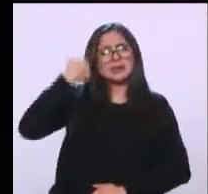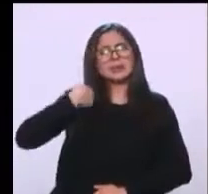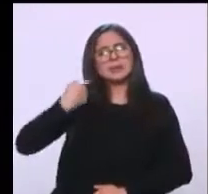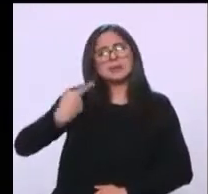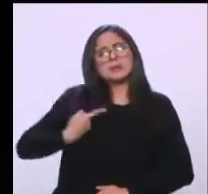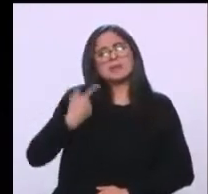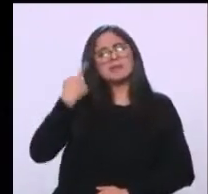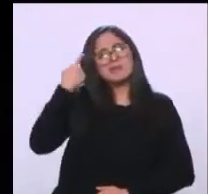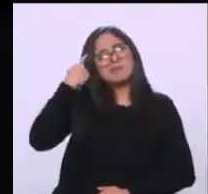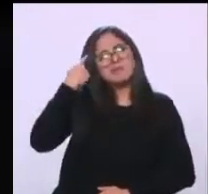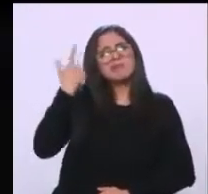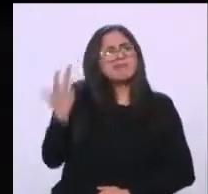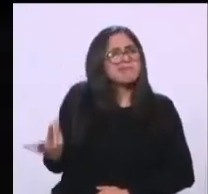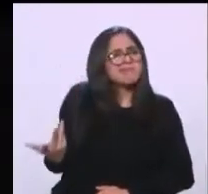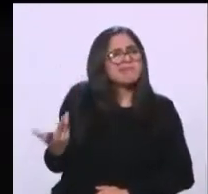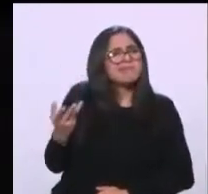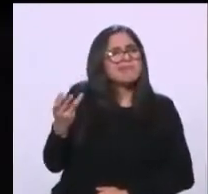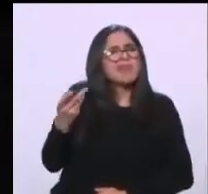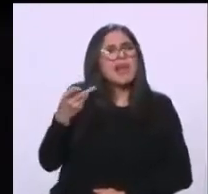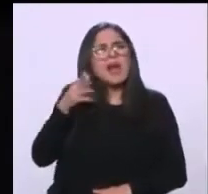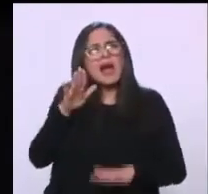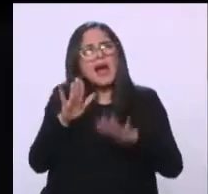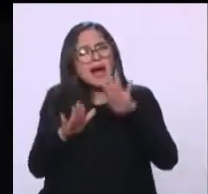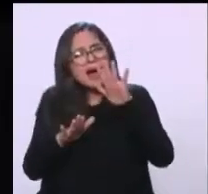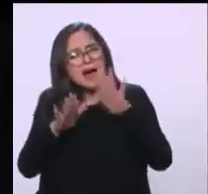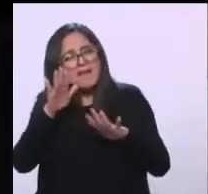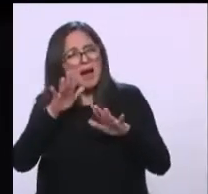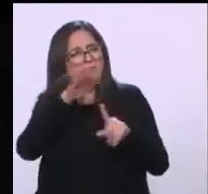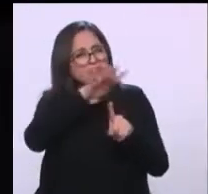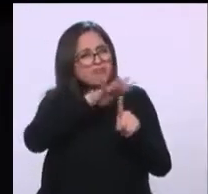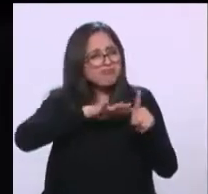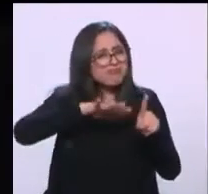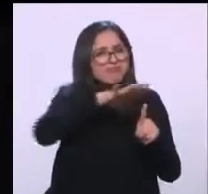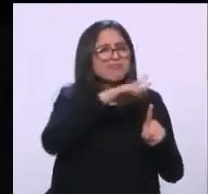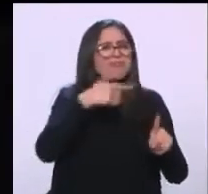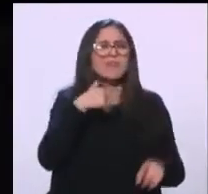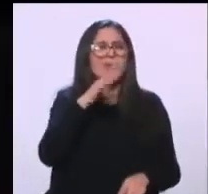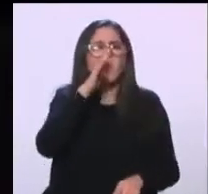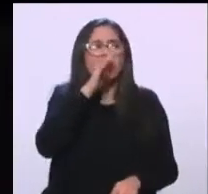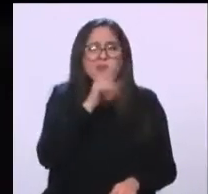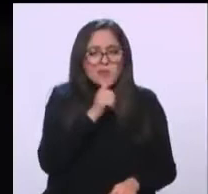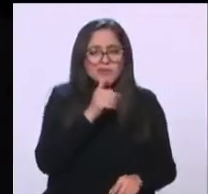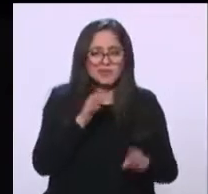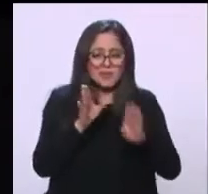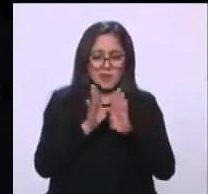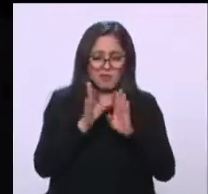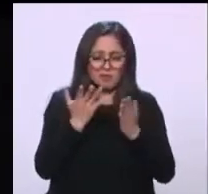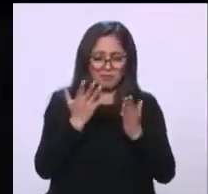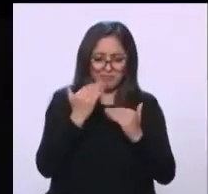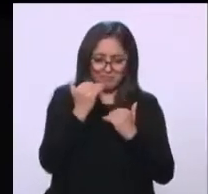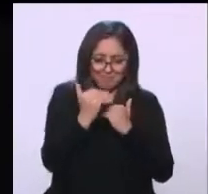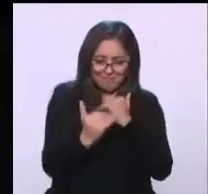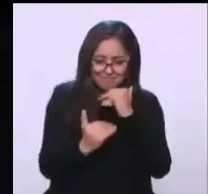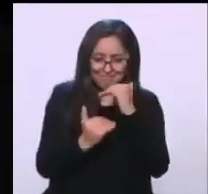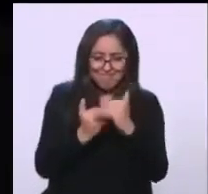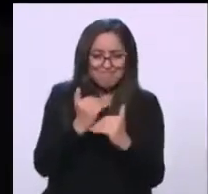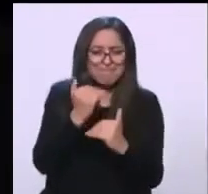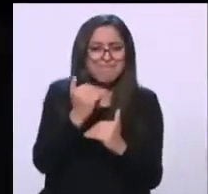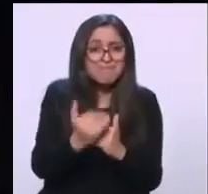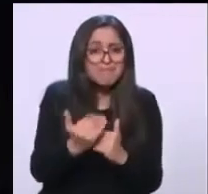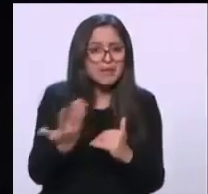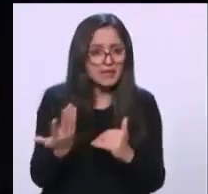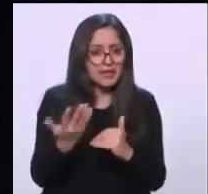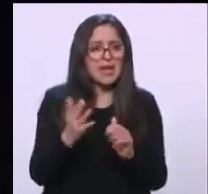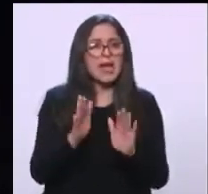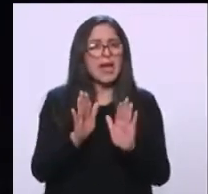muy evidente que de pronto hay ciertas situaciones que no te permiten avanzar y también puedes reconocer